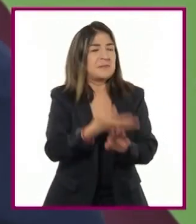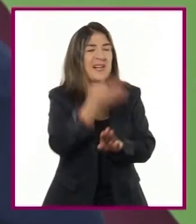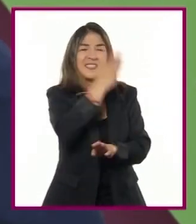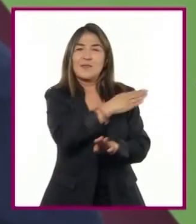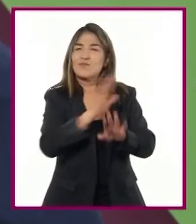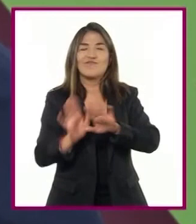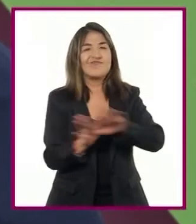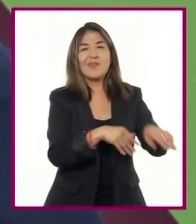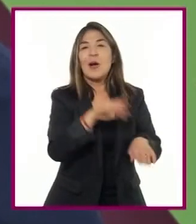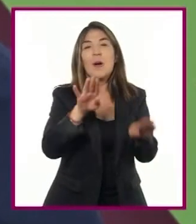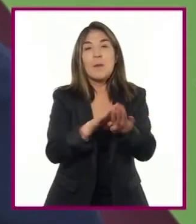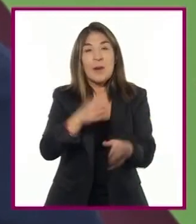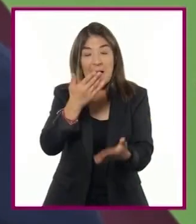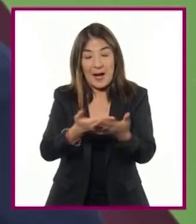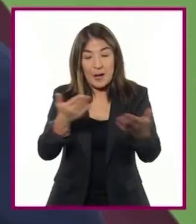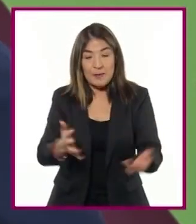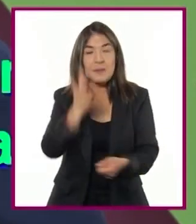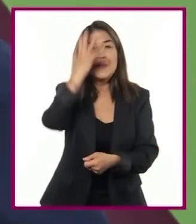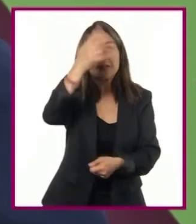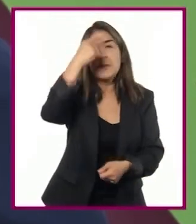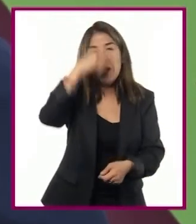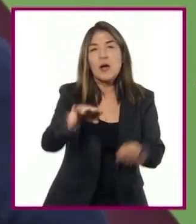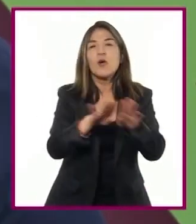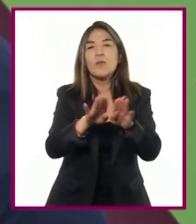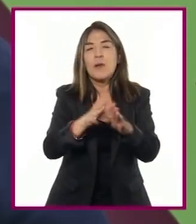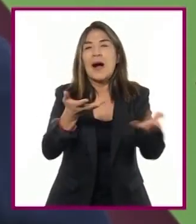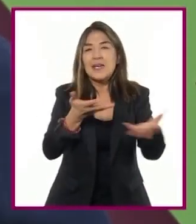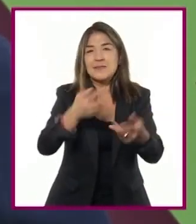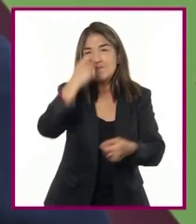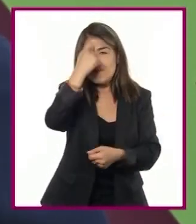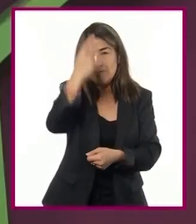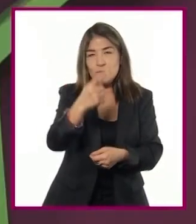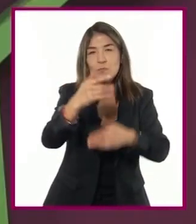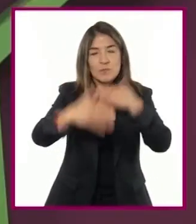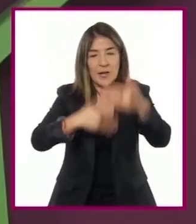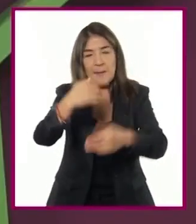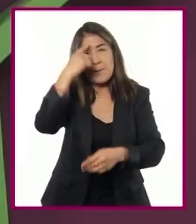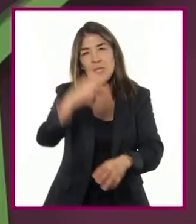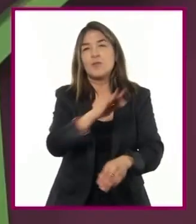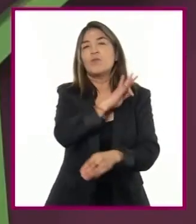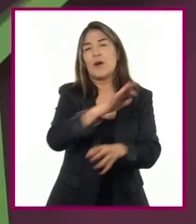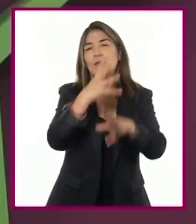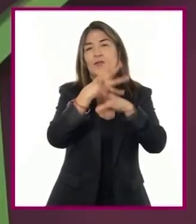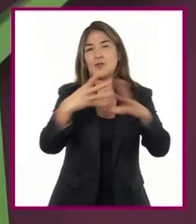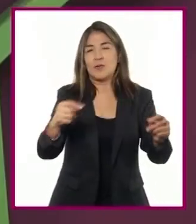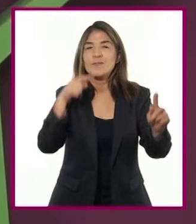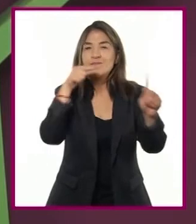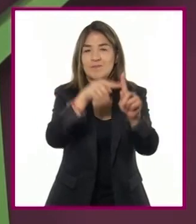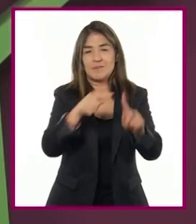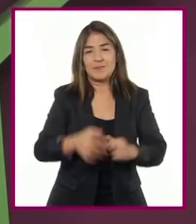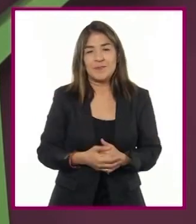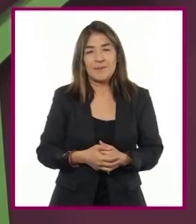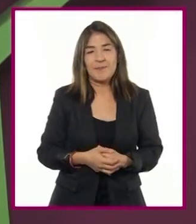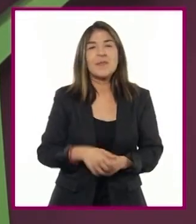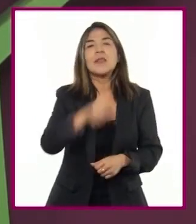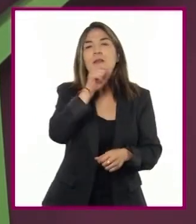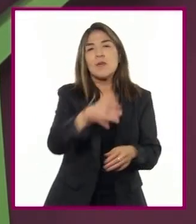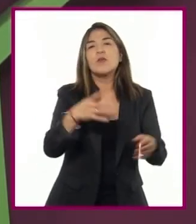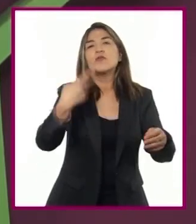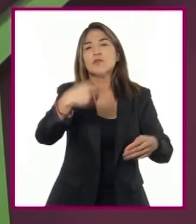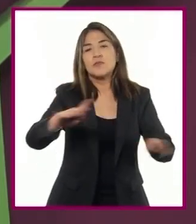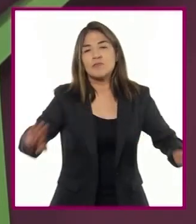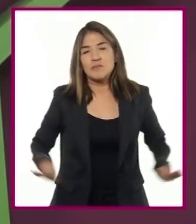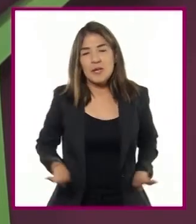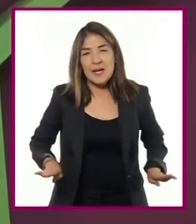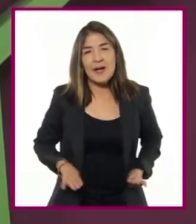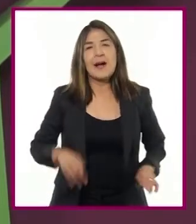partes pueden resolver el conflicto y crear un plan que conduzca a la solución. La mediación interviene más sobre las conductas de